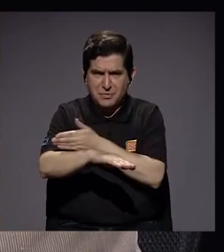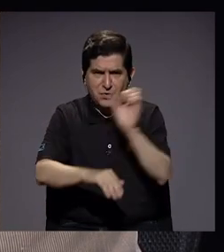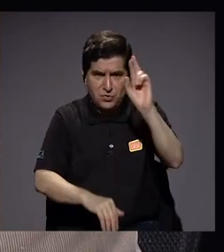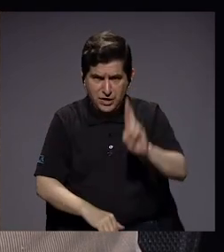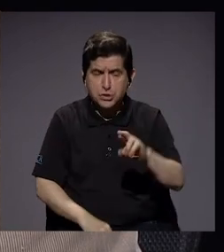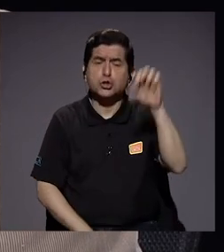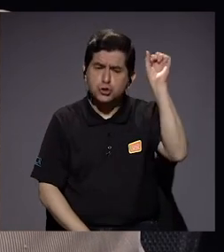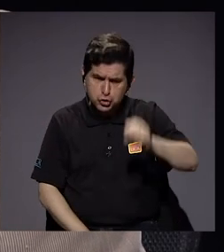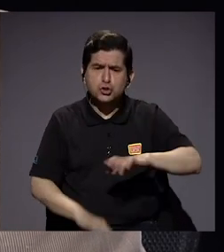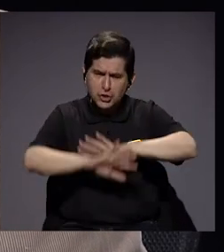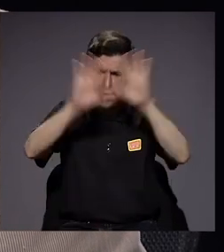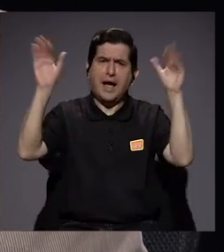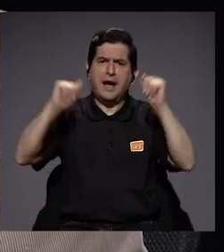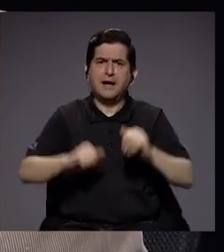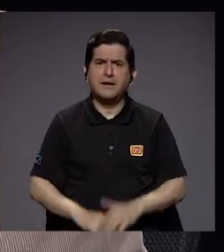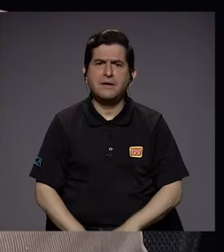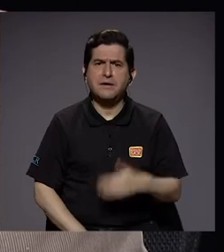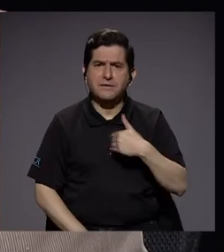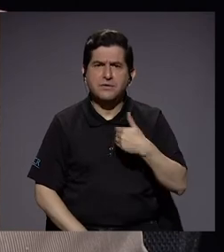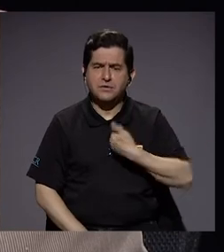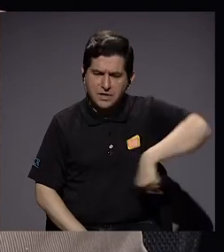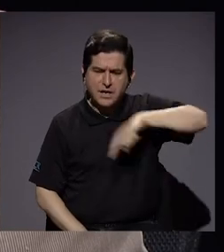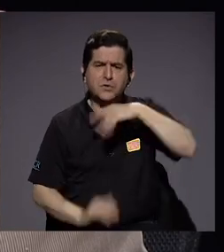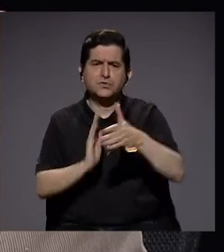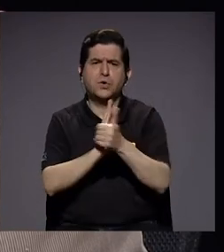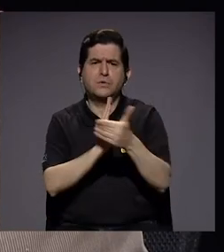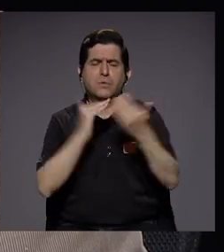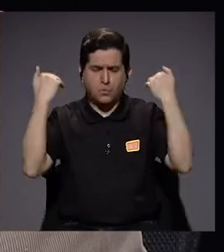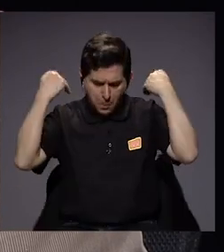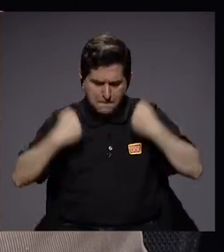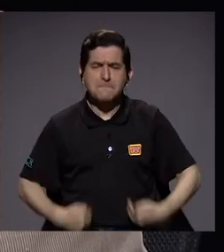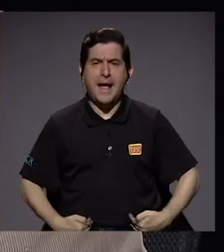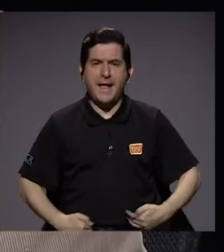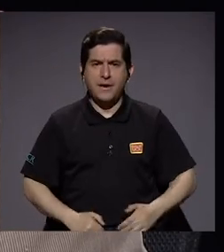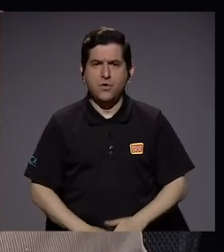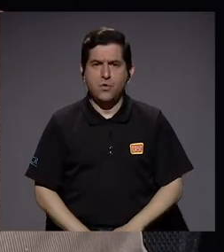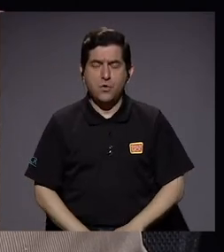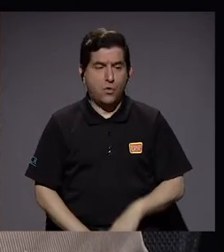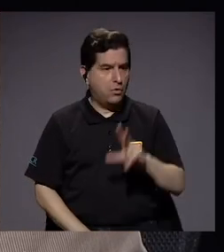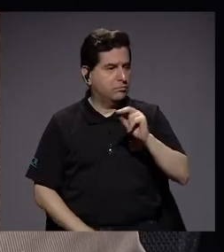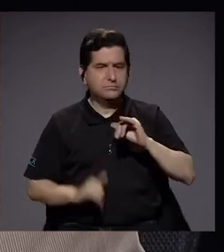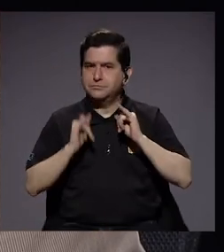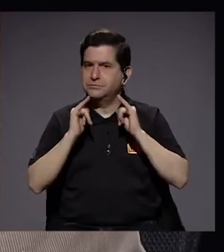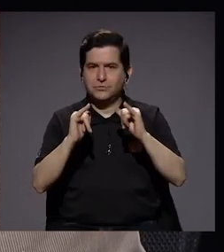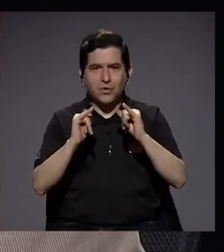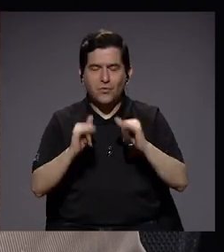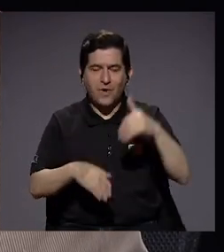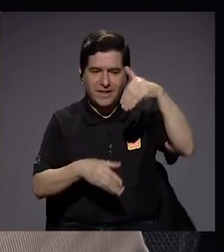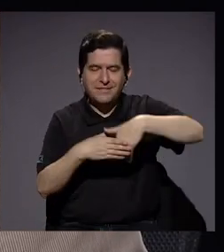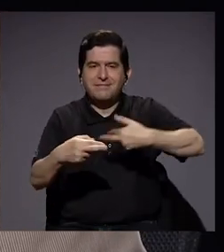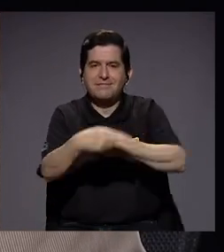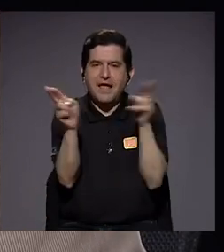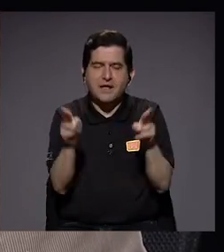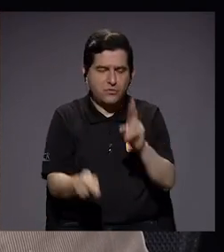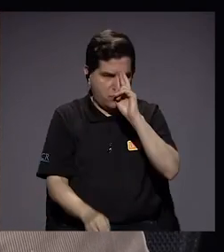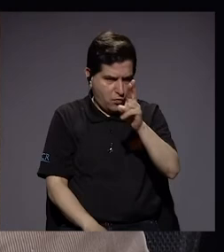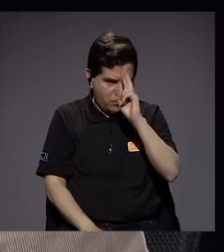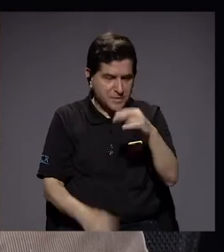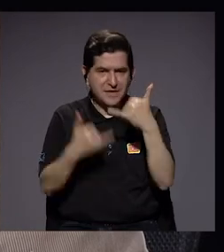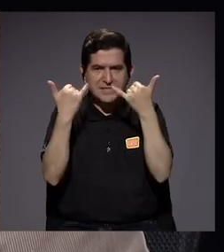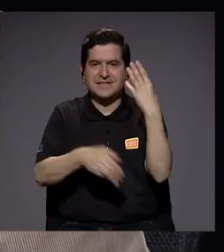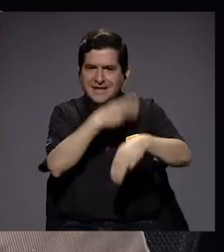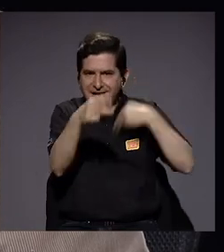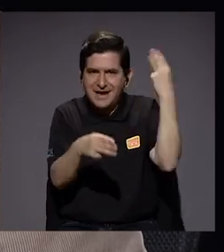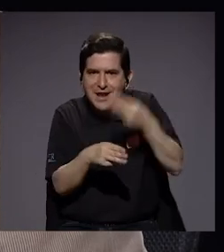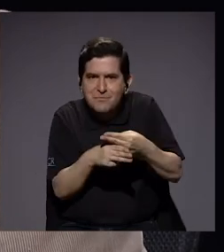Rica, efectivamente. Sí, claro, por supuesto. Tenemos un talento humano inigualable en la región. Somos reconocidos